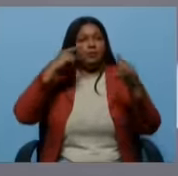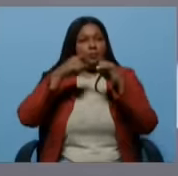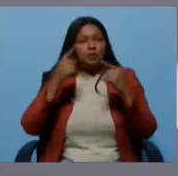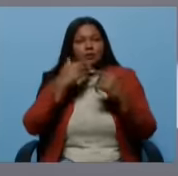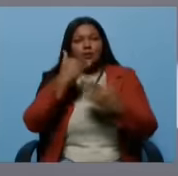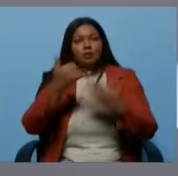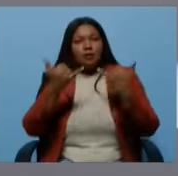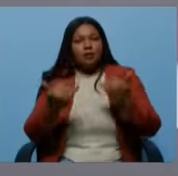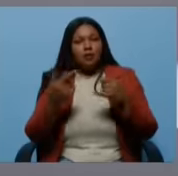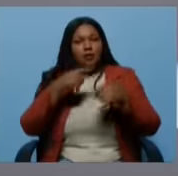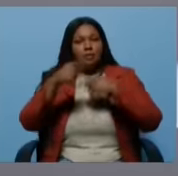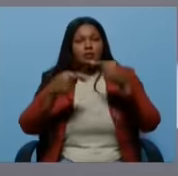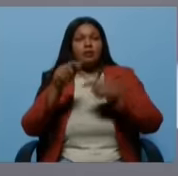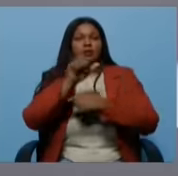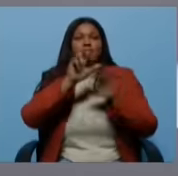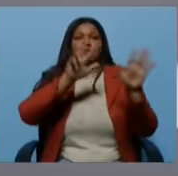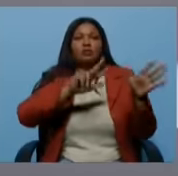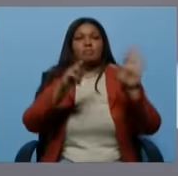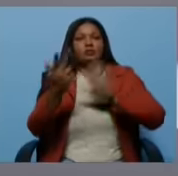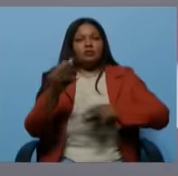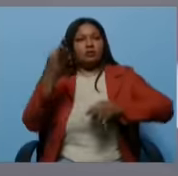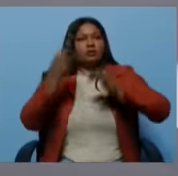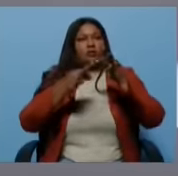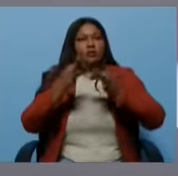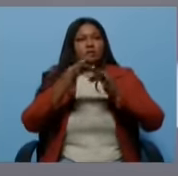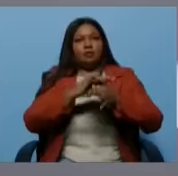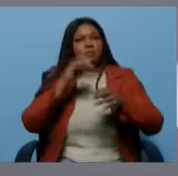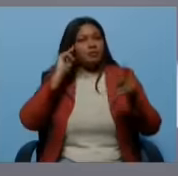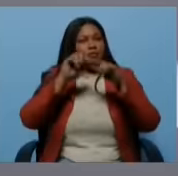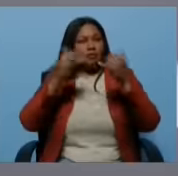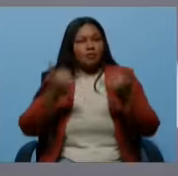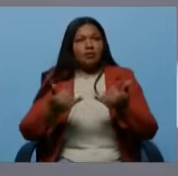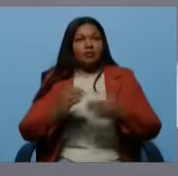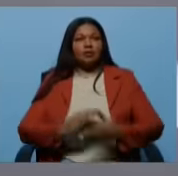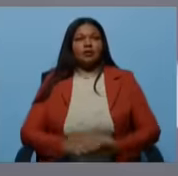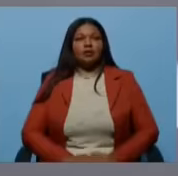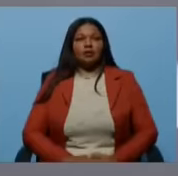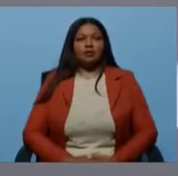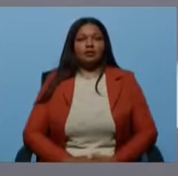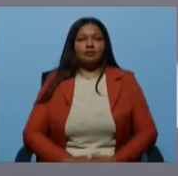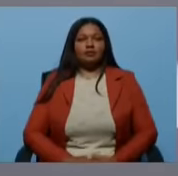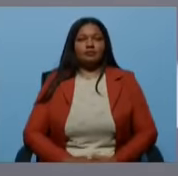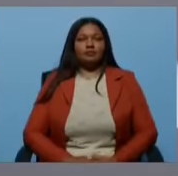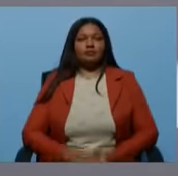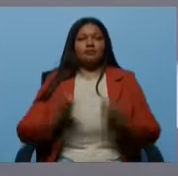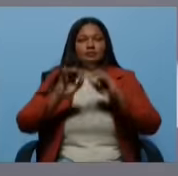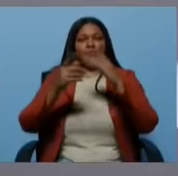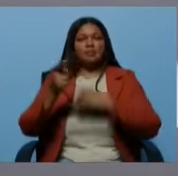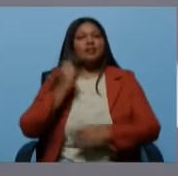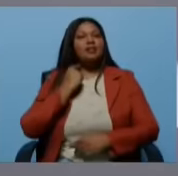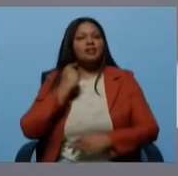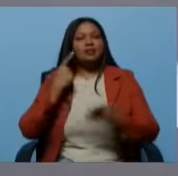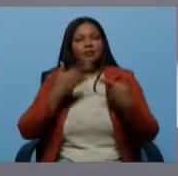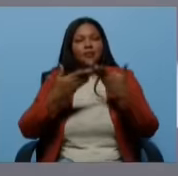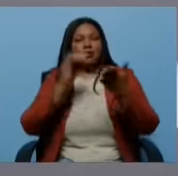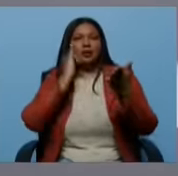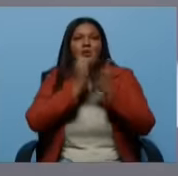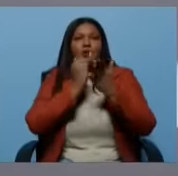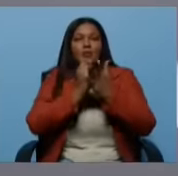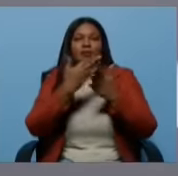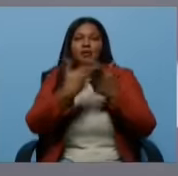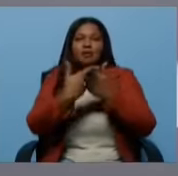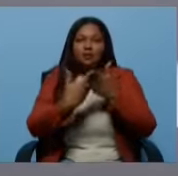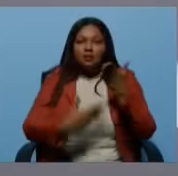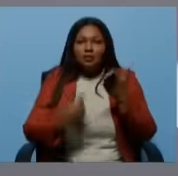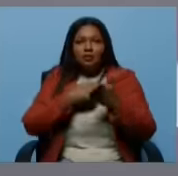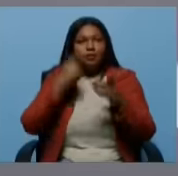petición llevada a cabo el pasado 18 de septiembre por el Ministerio Público, como ya les comentaba, el fiscal Tarek William Saab dando pruebas y mostrando testimonios,